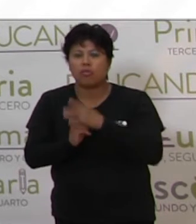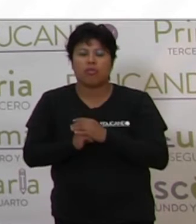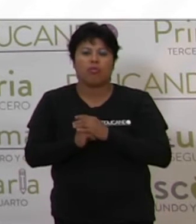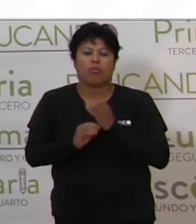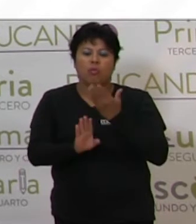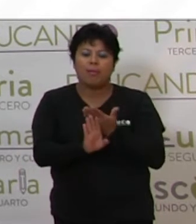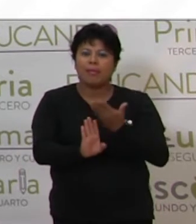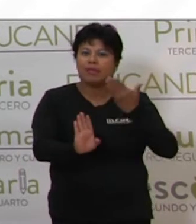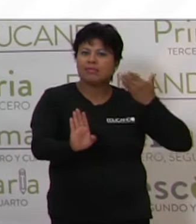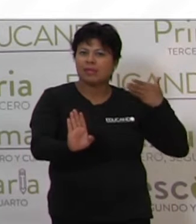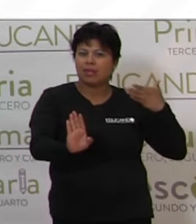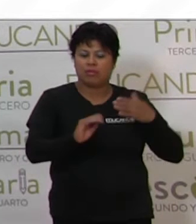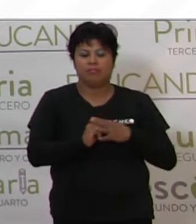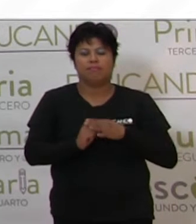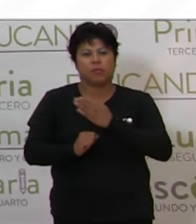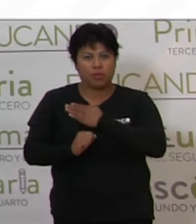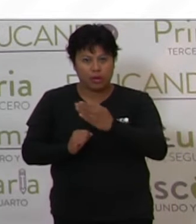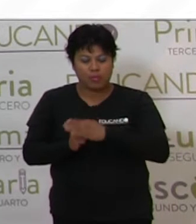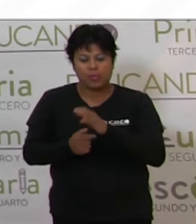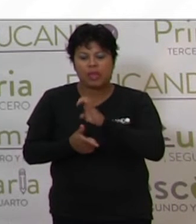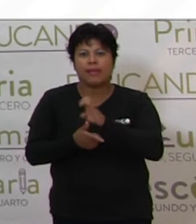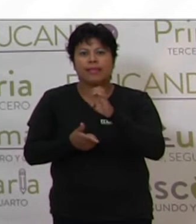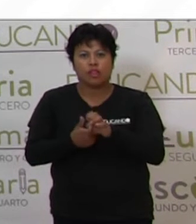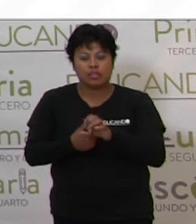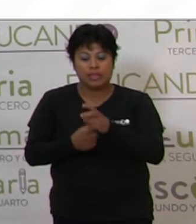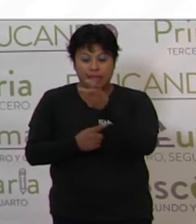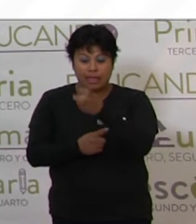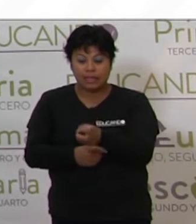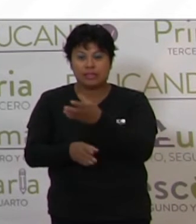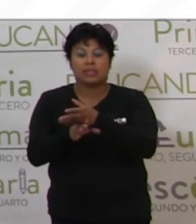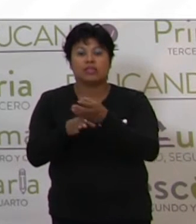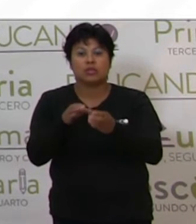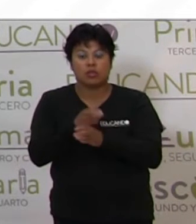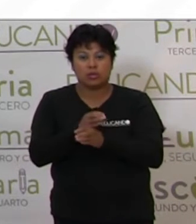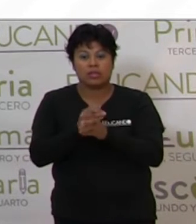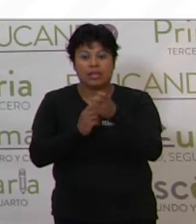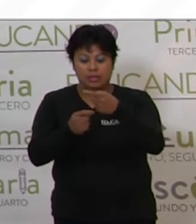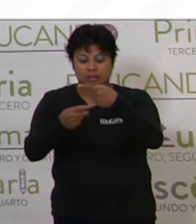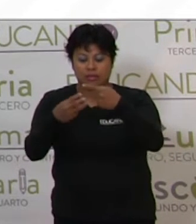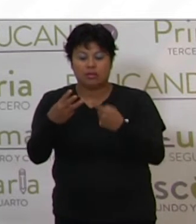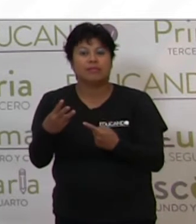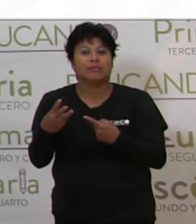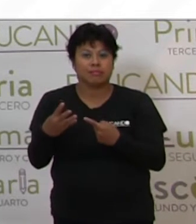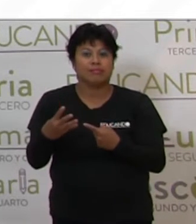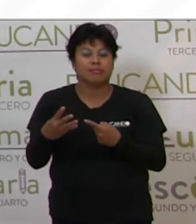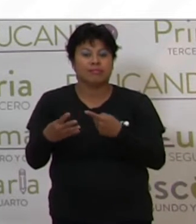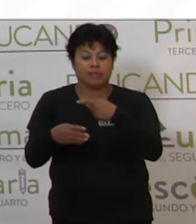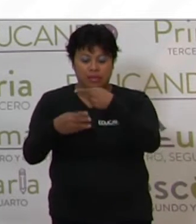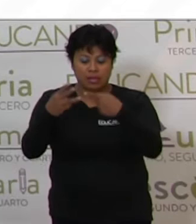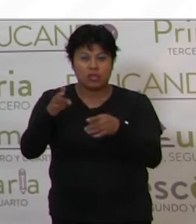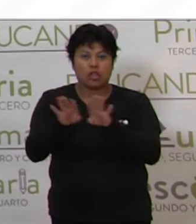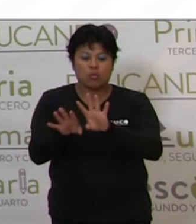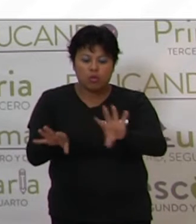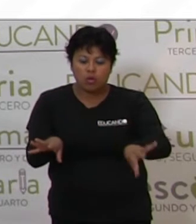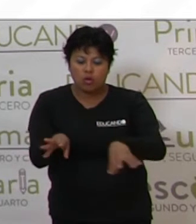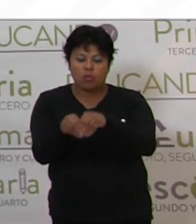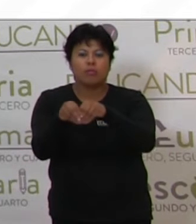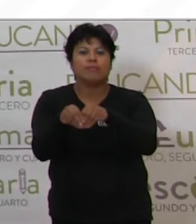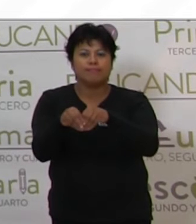al pasado. Bueno, entonces, estas cosas, estos elementos, estos